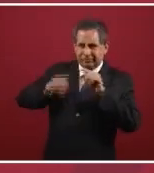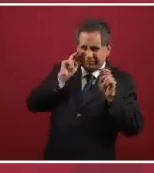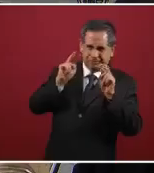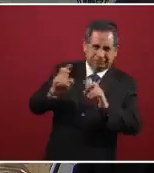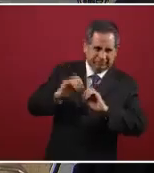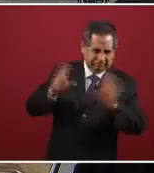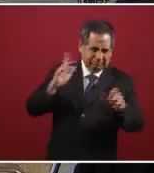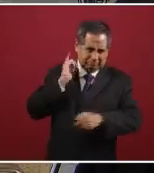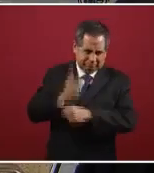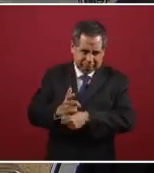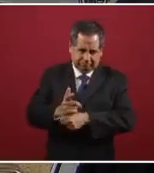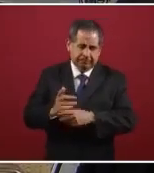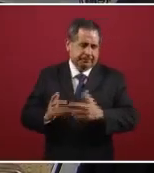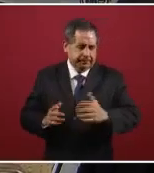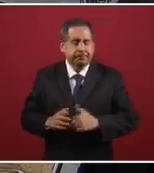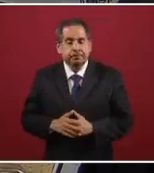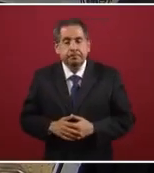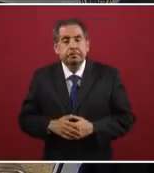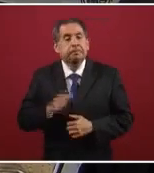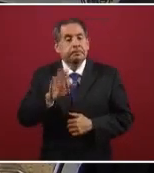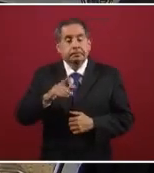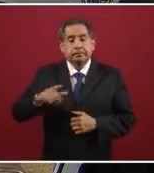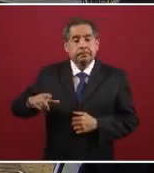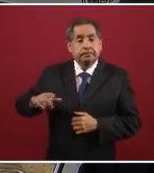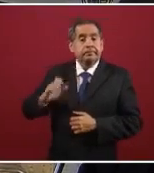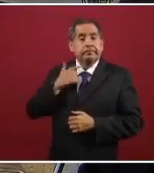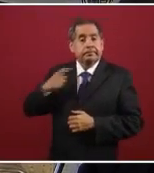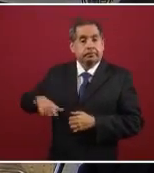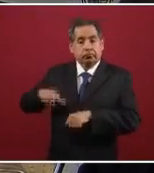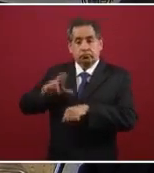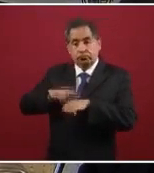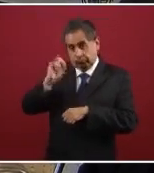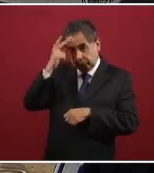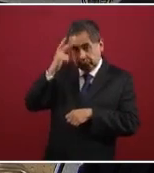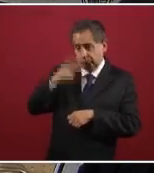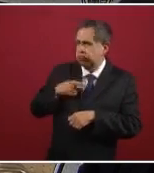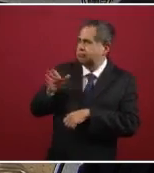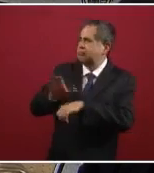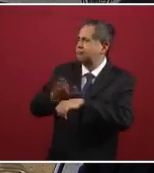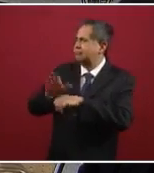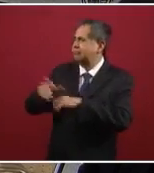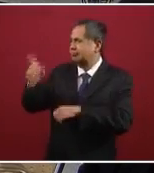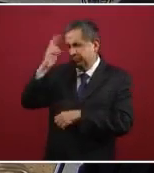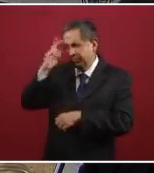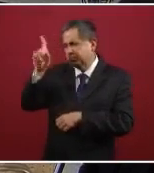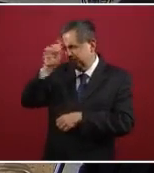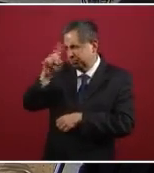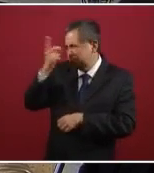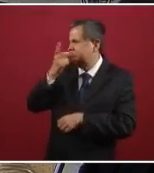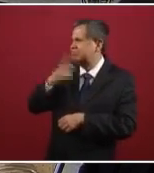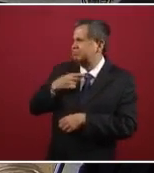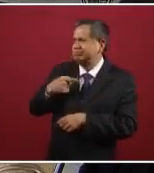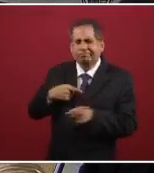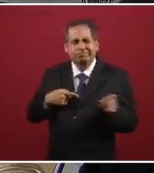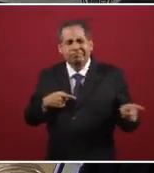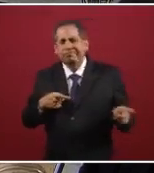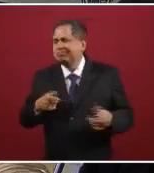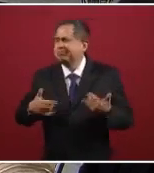Entonces, en esa ocasión le pide un consejo el gobernador a Porfirio y le dice: Porfirio, mira,